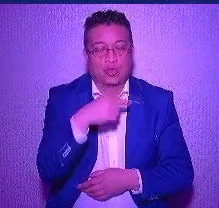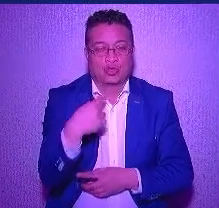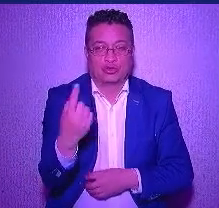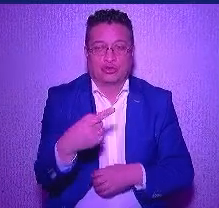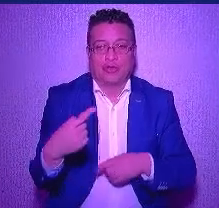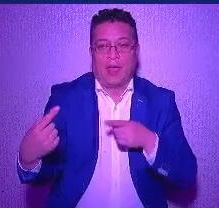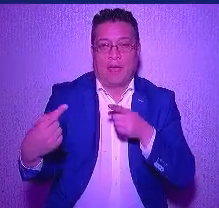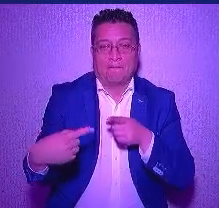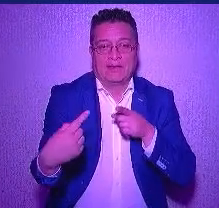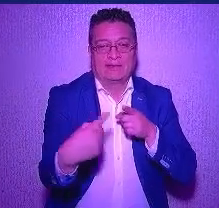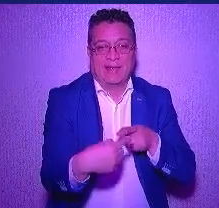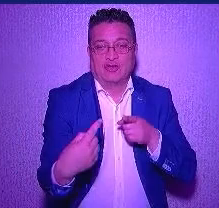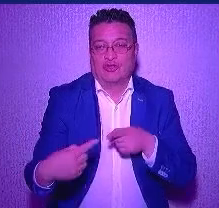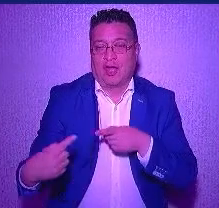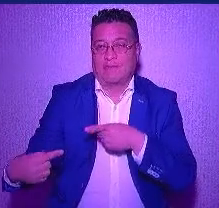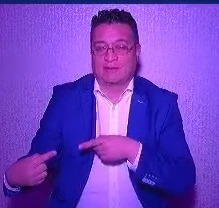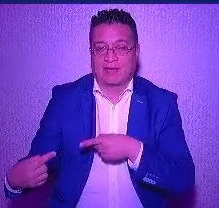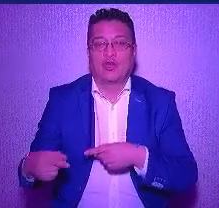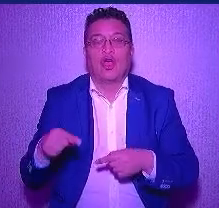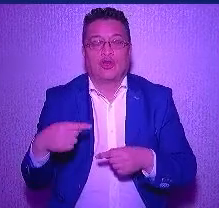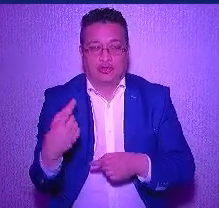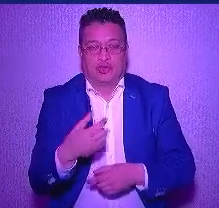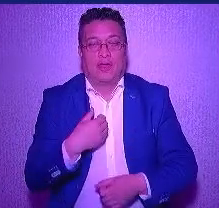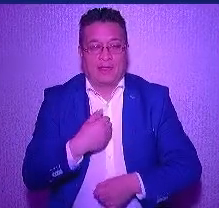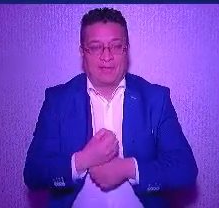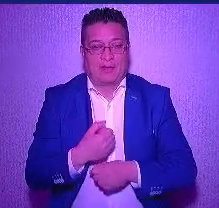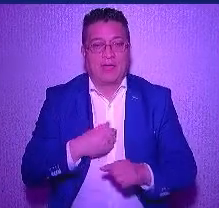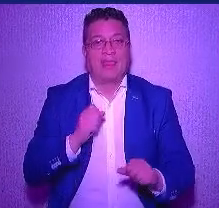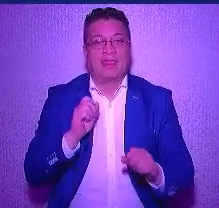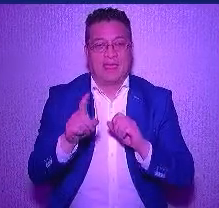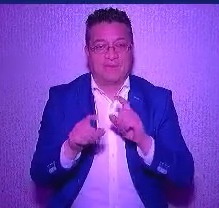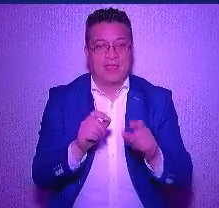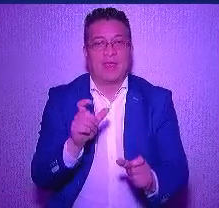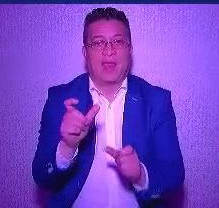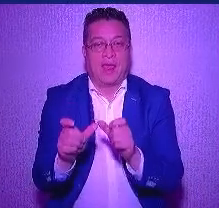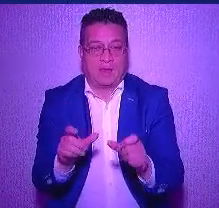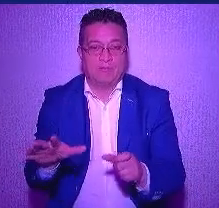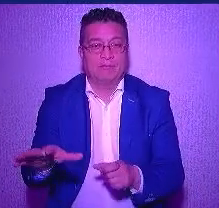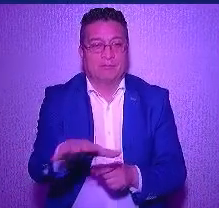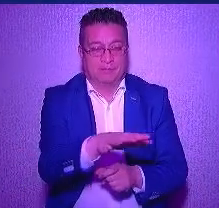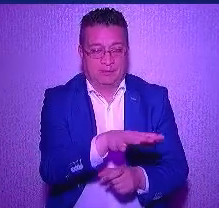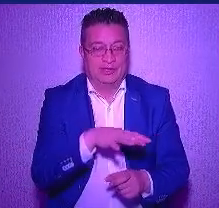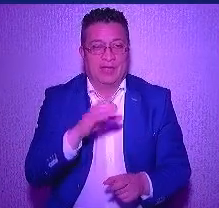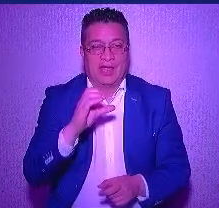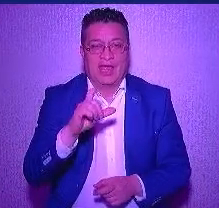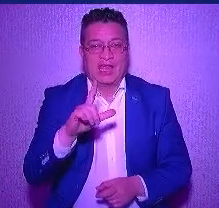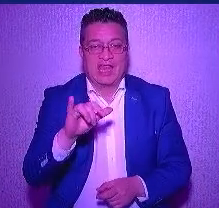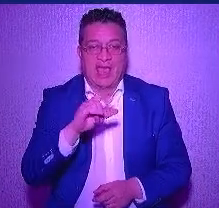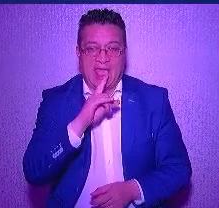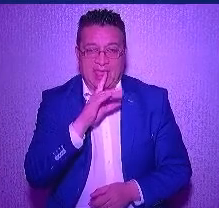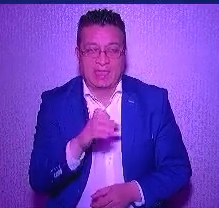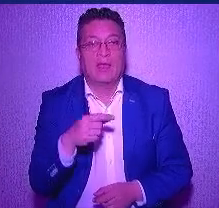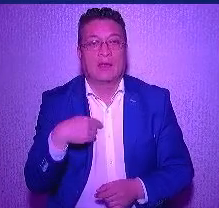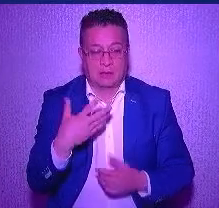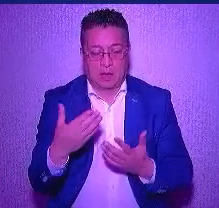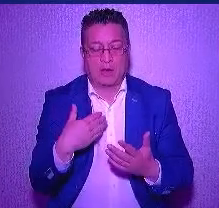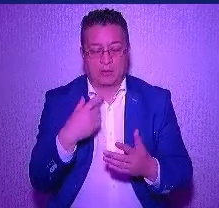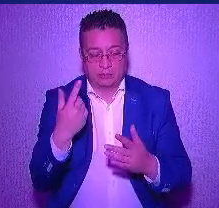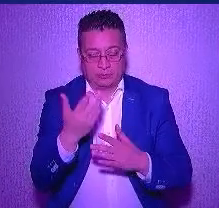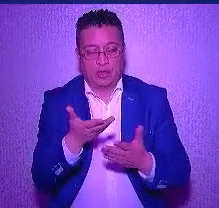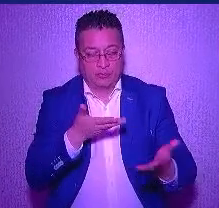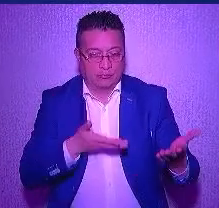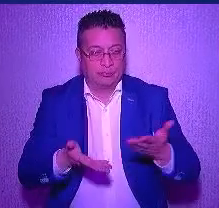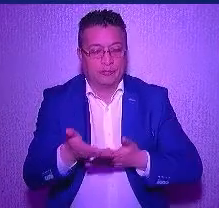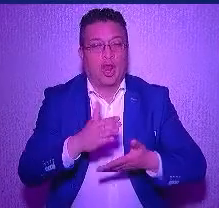adversarios nuestros trabajos defender a nuestros clientes y lo hacemos con una postura hacia la comunidad también con interacción con